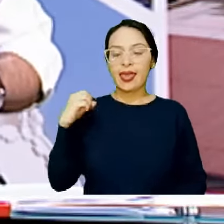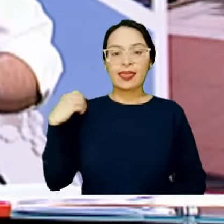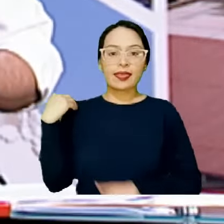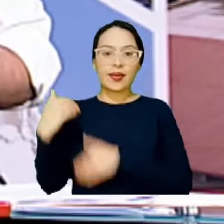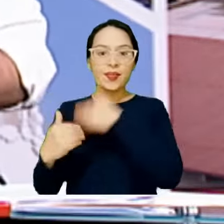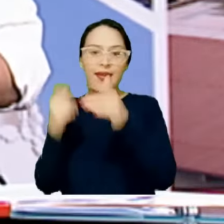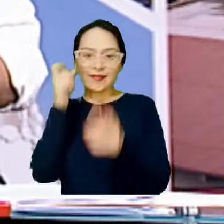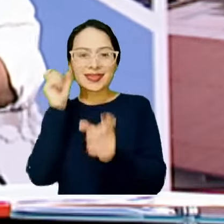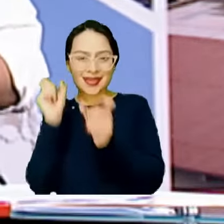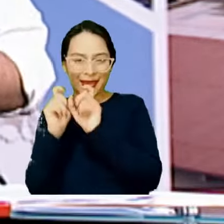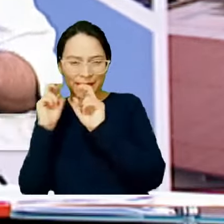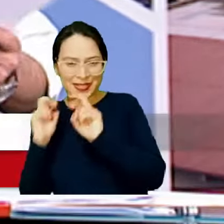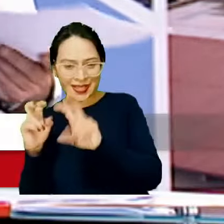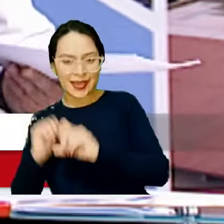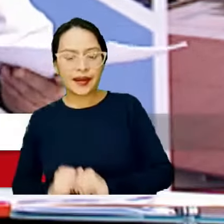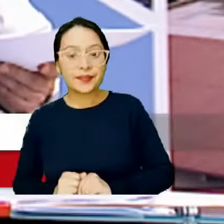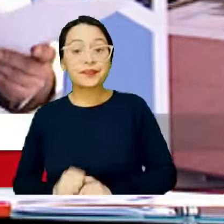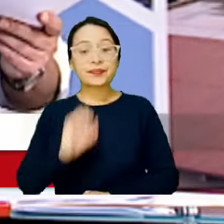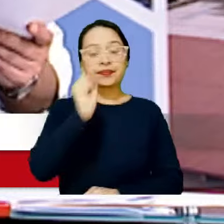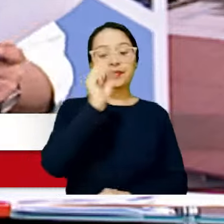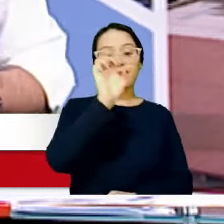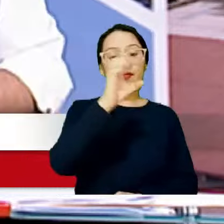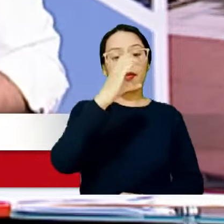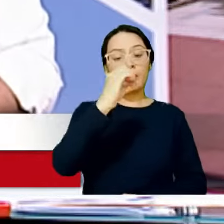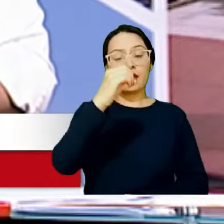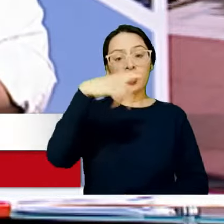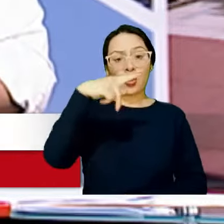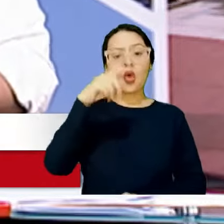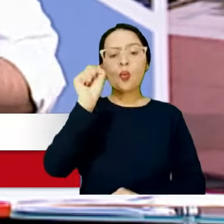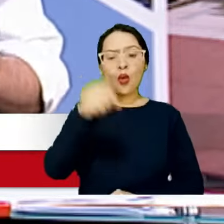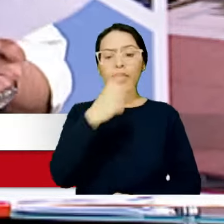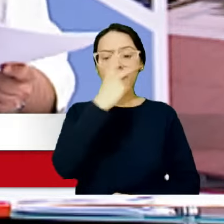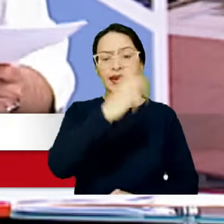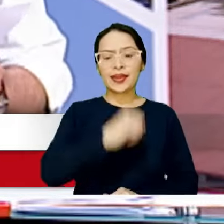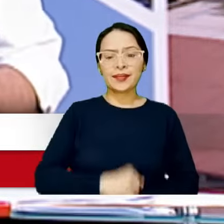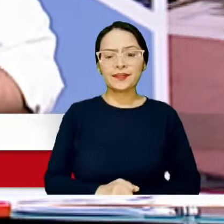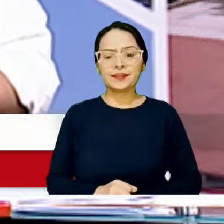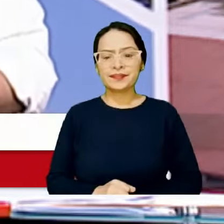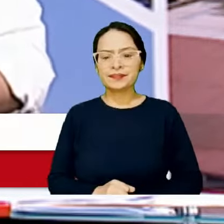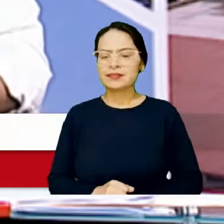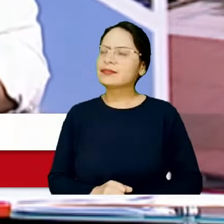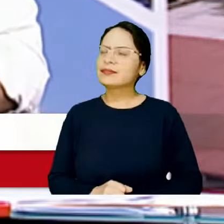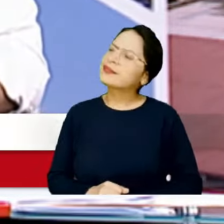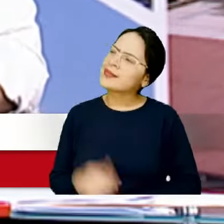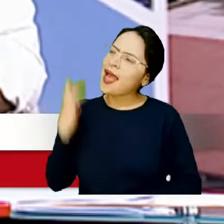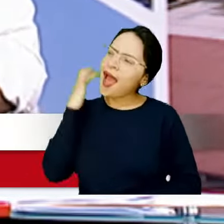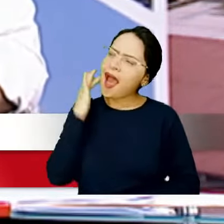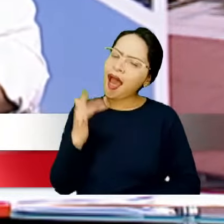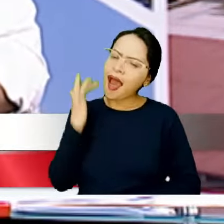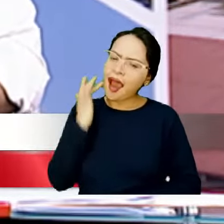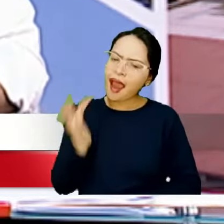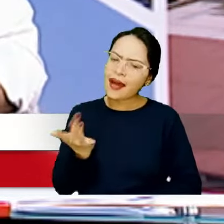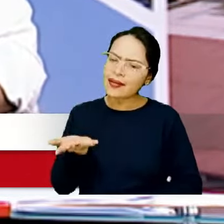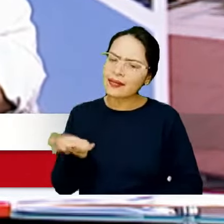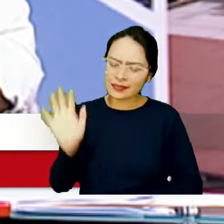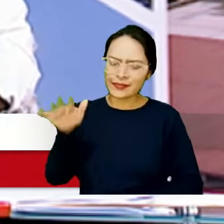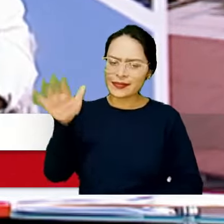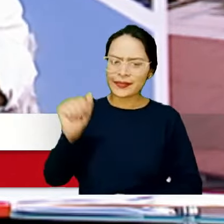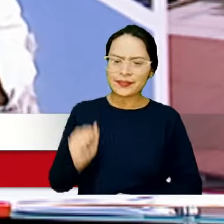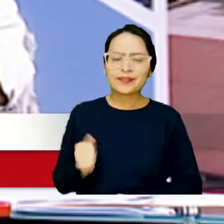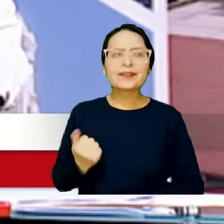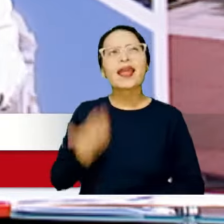Contraloría. Y aquí tiene usted, vea, le voy a decir como él hizo ayer, ¿no le parece a usted extraño que nosotros hace una semana